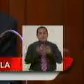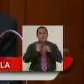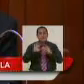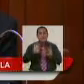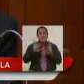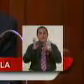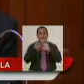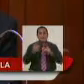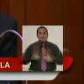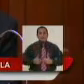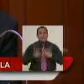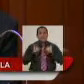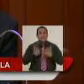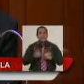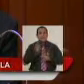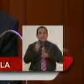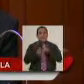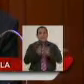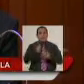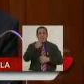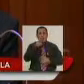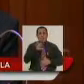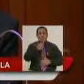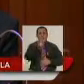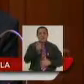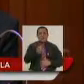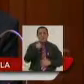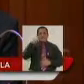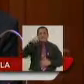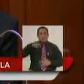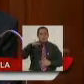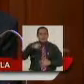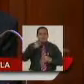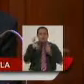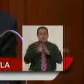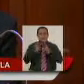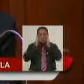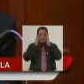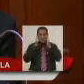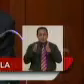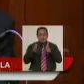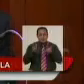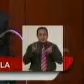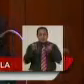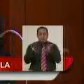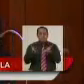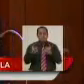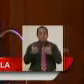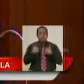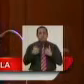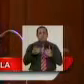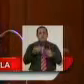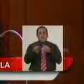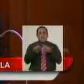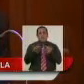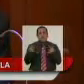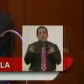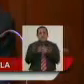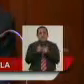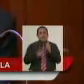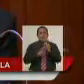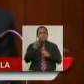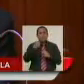transformación de la vida de nuestros ciudadanos, que es el objetivo que finalmente perseguimos. Haré una breve mención a algunas de